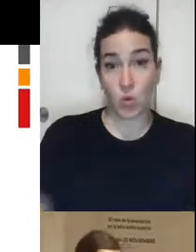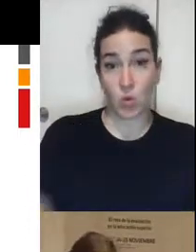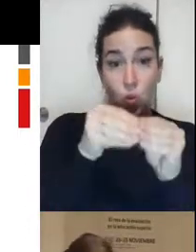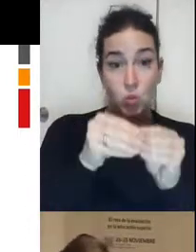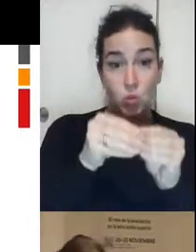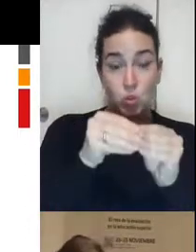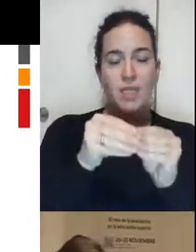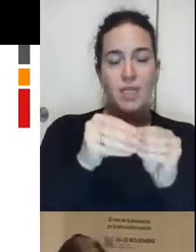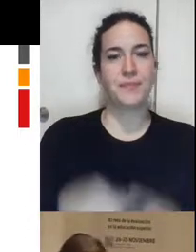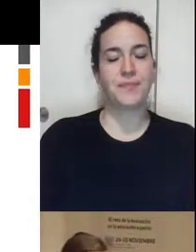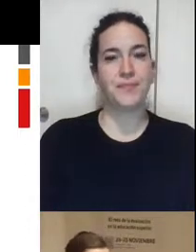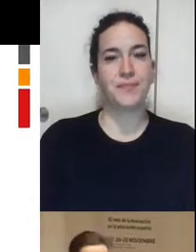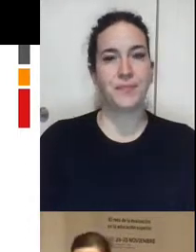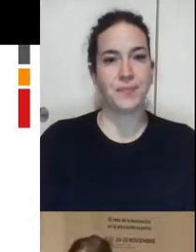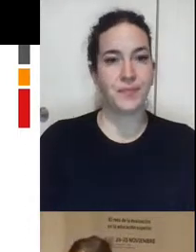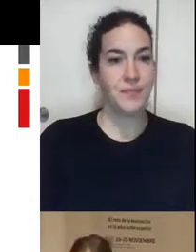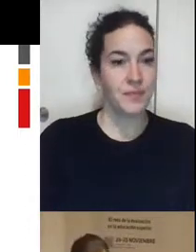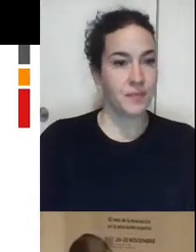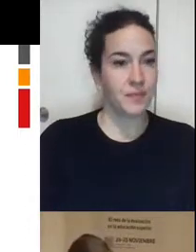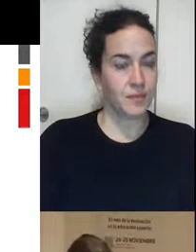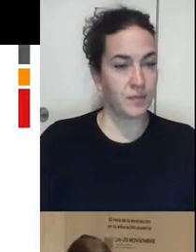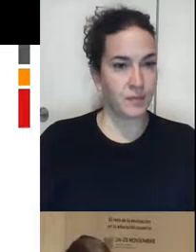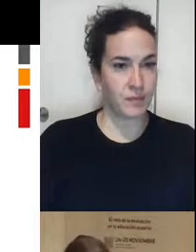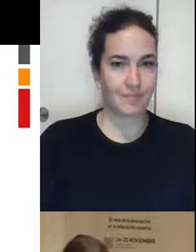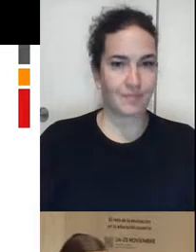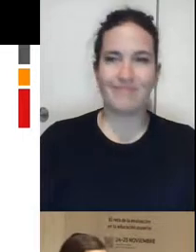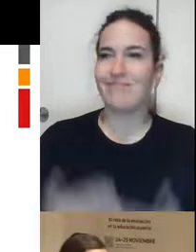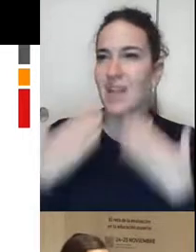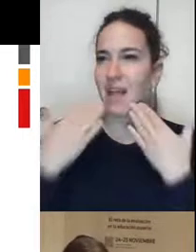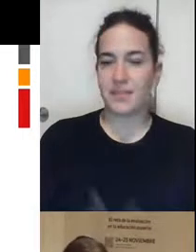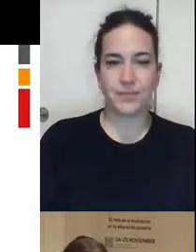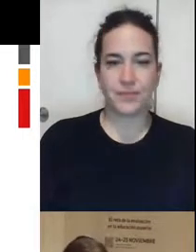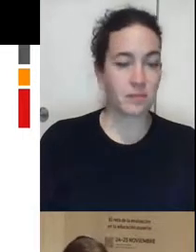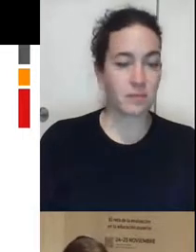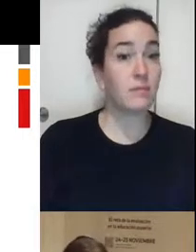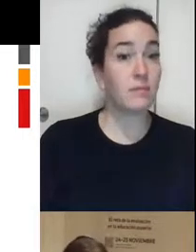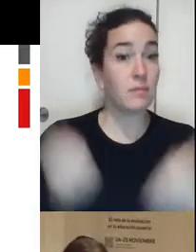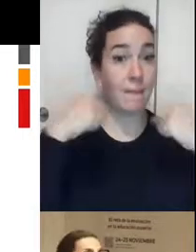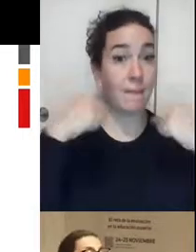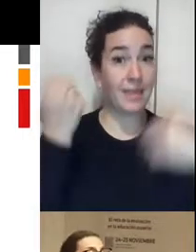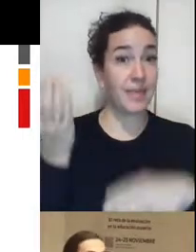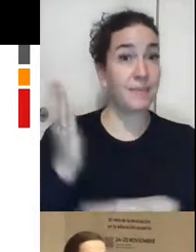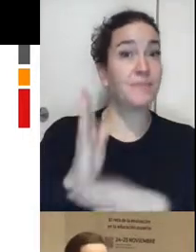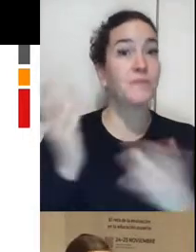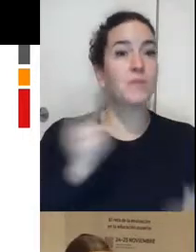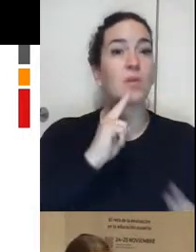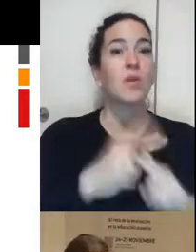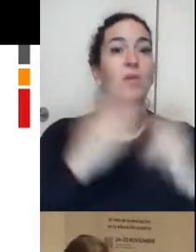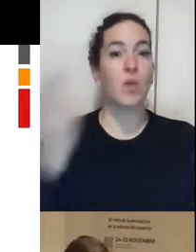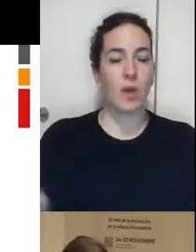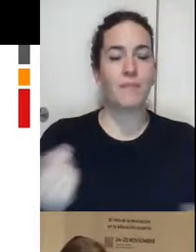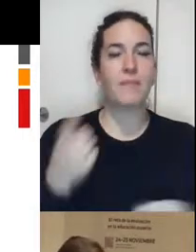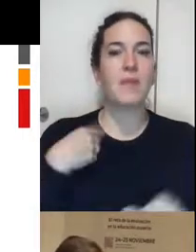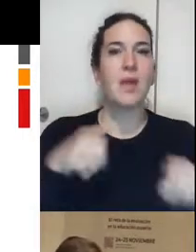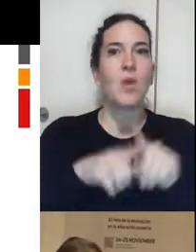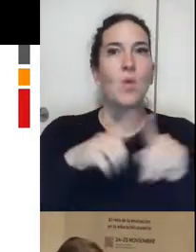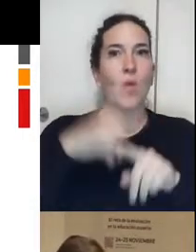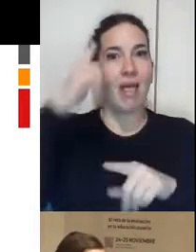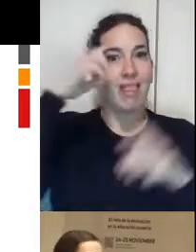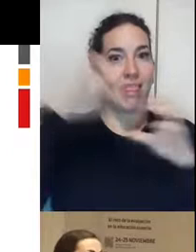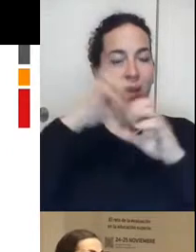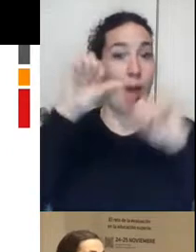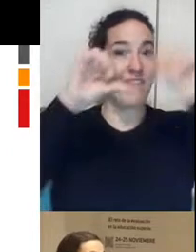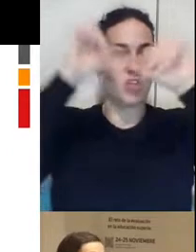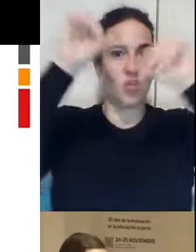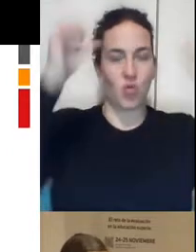principales conclusiones. Gracias, Raquel. La práctica que presentamos lleva por título La aventura del cerebro. Se llevó a cabo